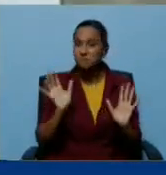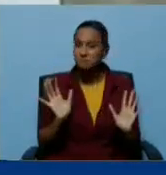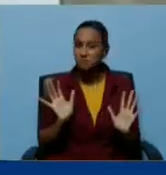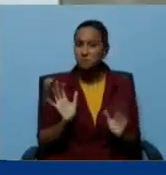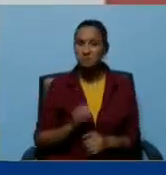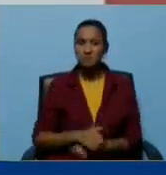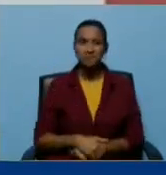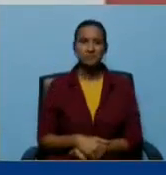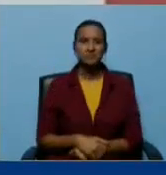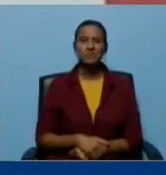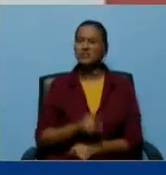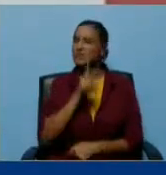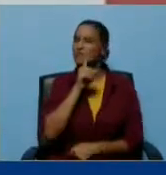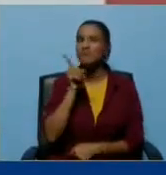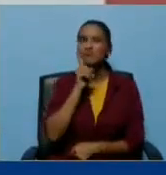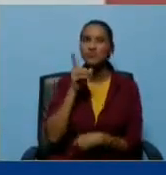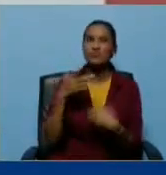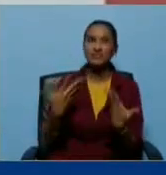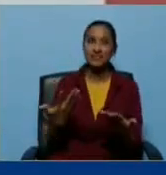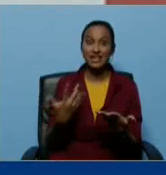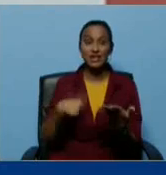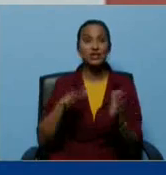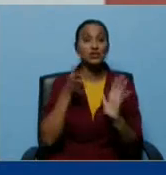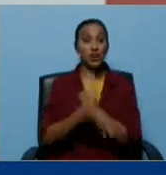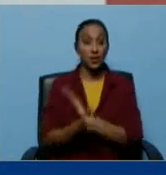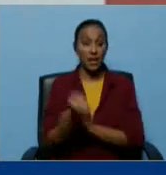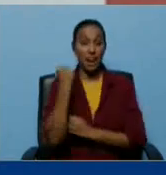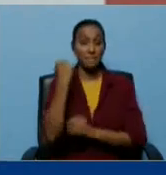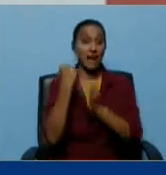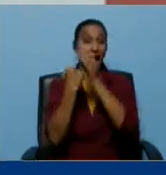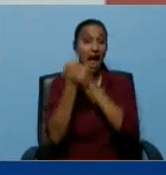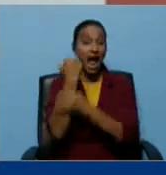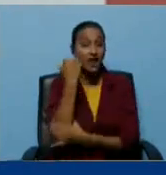Se va a llamar Con la mano enyesada.